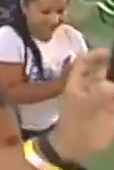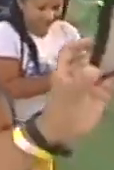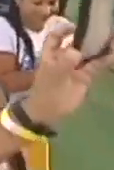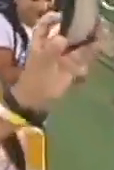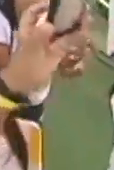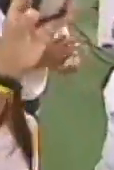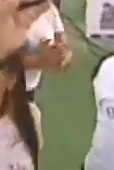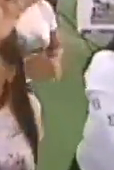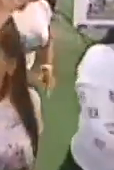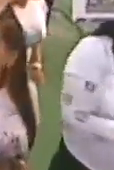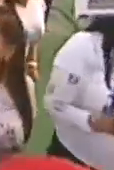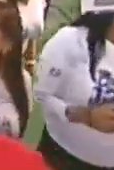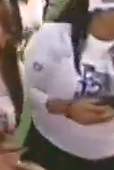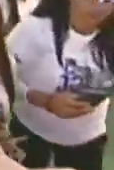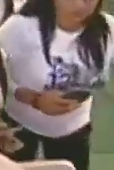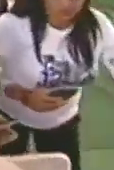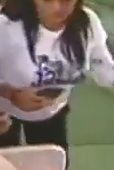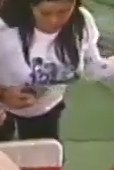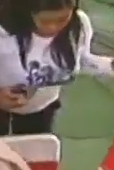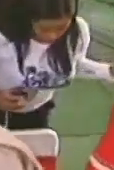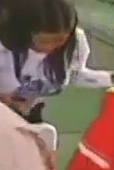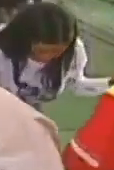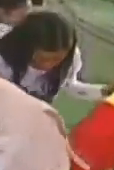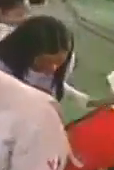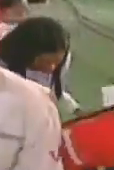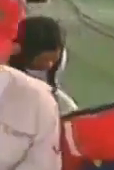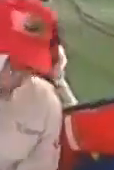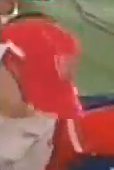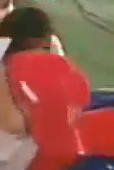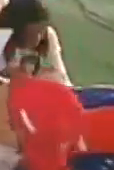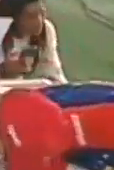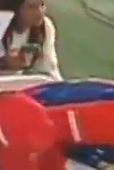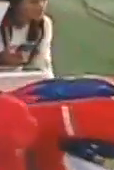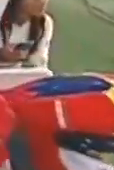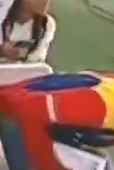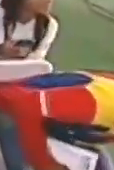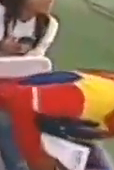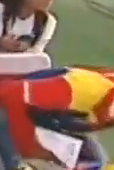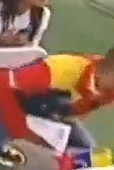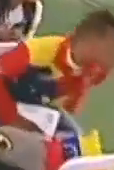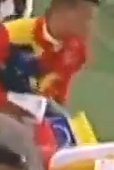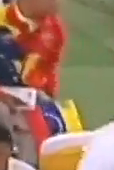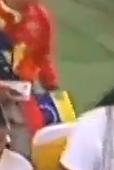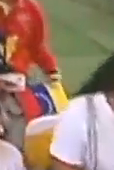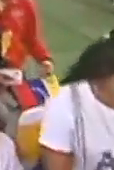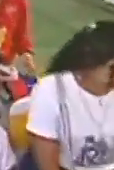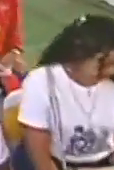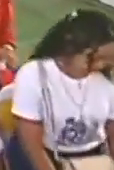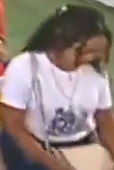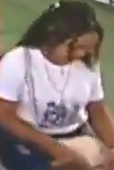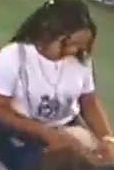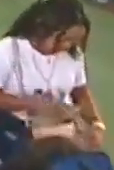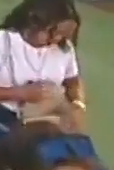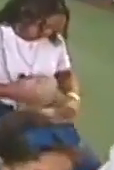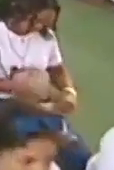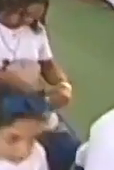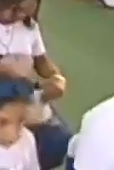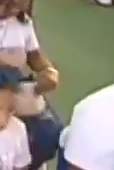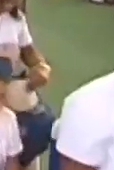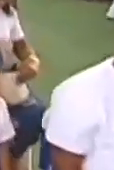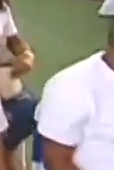construir comunidad con el poder popular, con la recreación, con el buen vivir, atender los servicios públicos. ¿No?